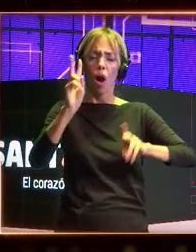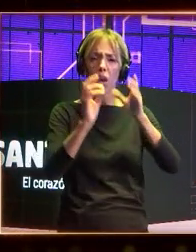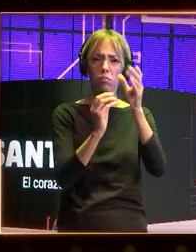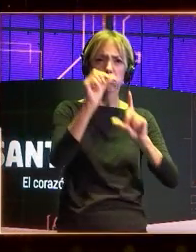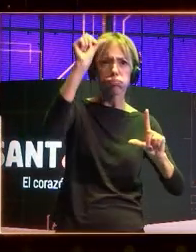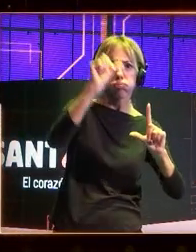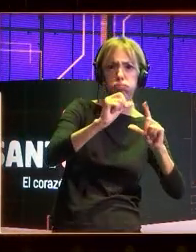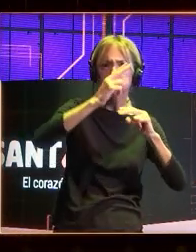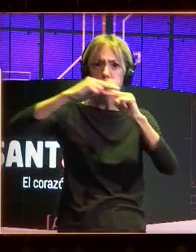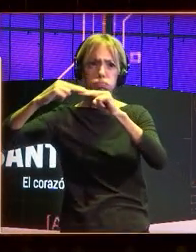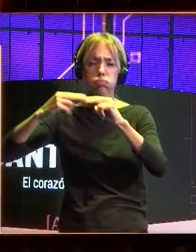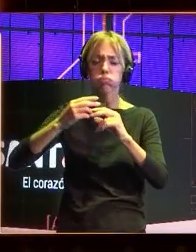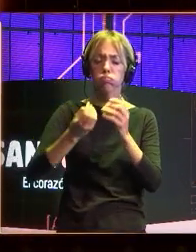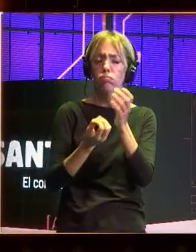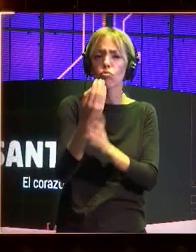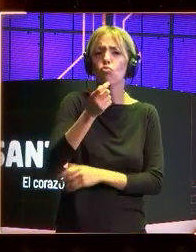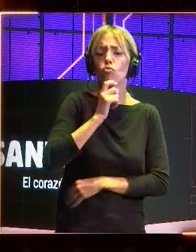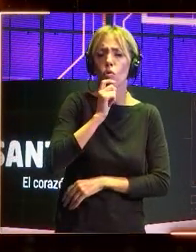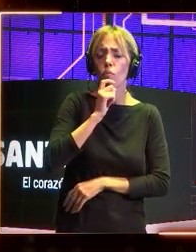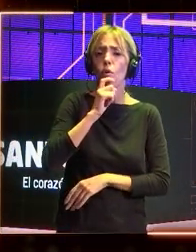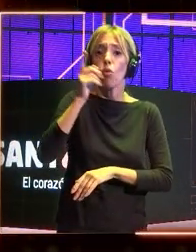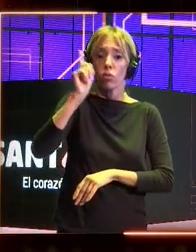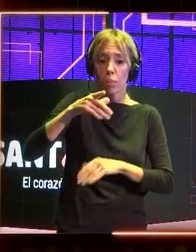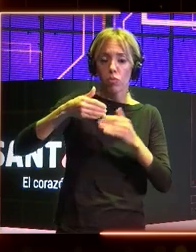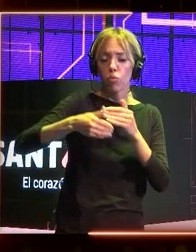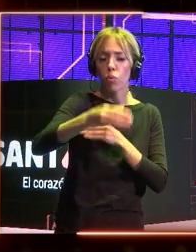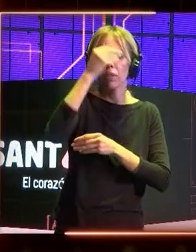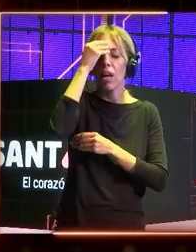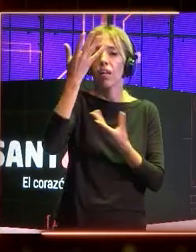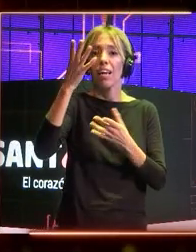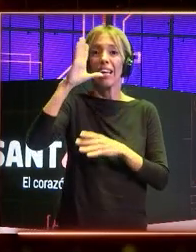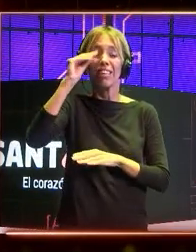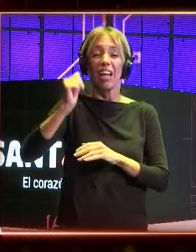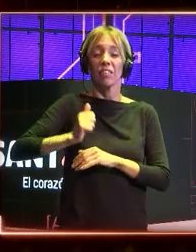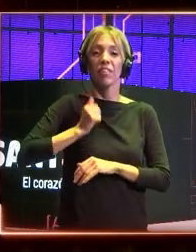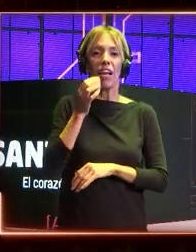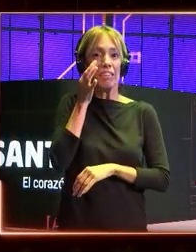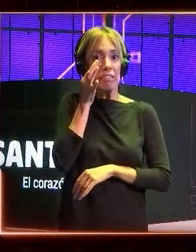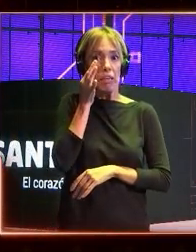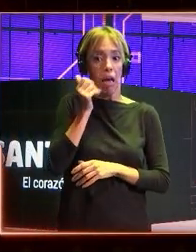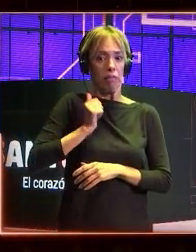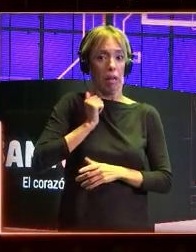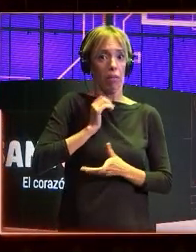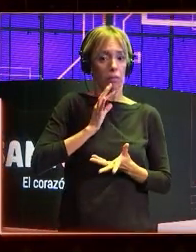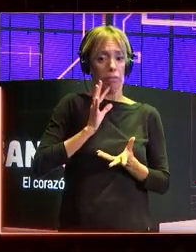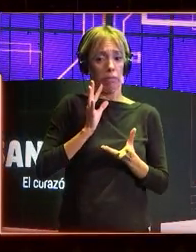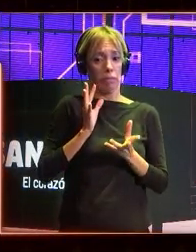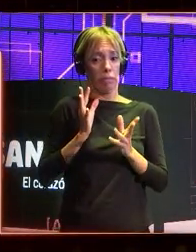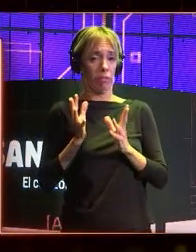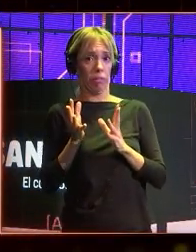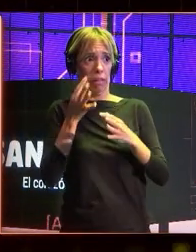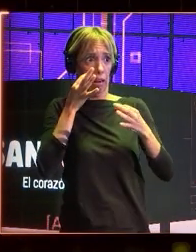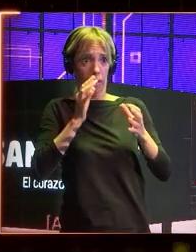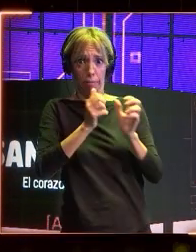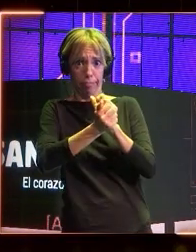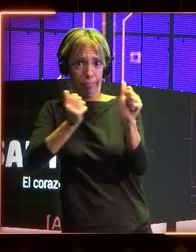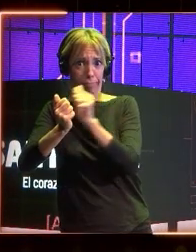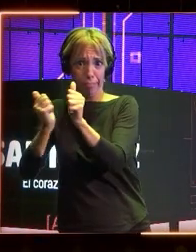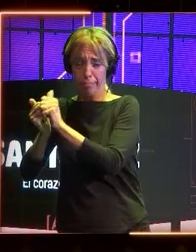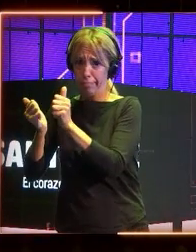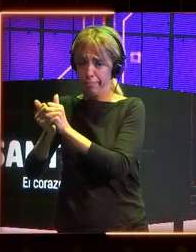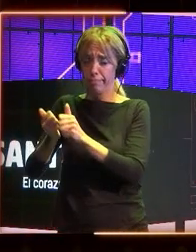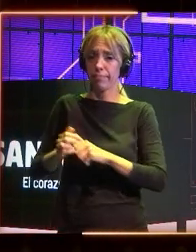creer en un mundo donde la Inteligencia artificial empieza a ser cada vez menos artificial y más parecida a nuestra